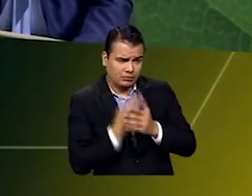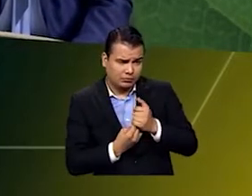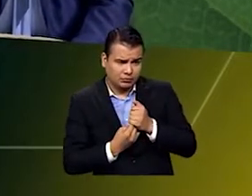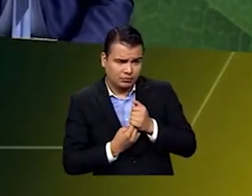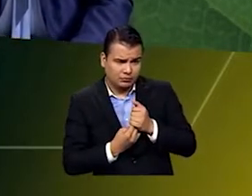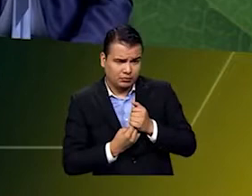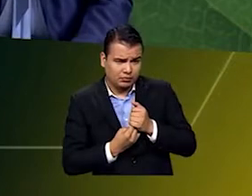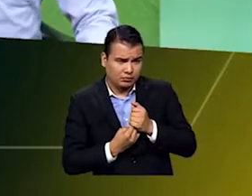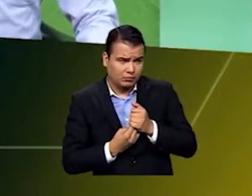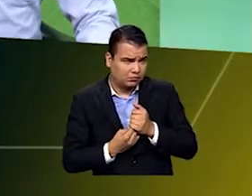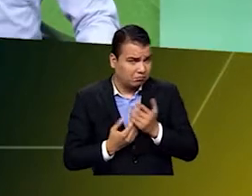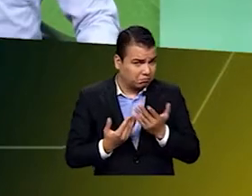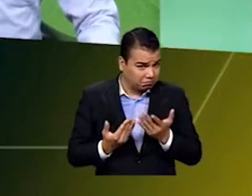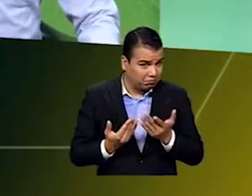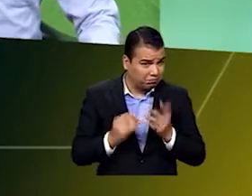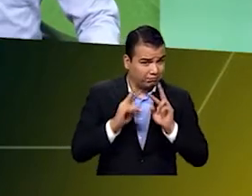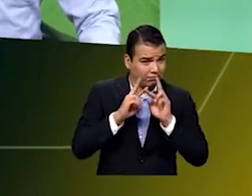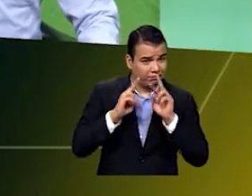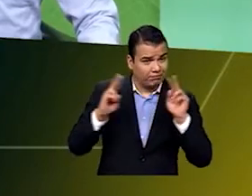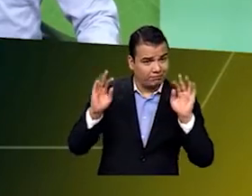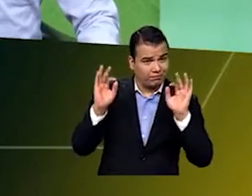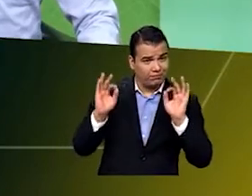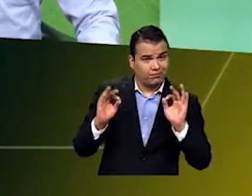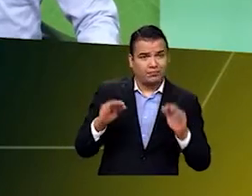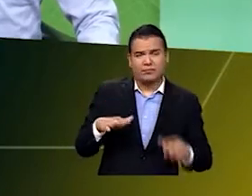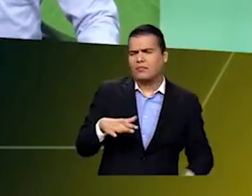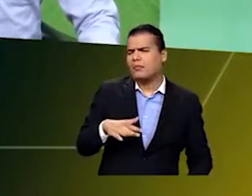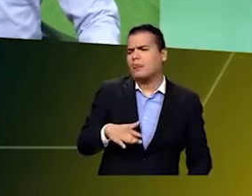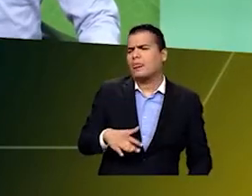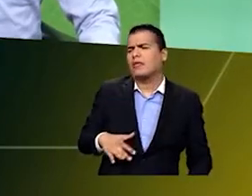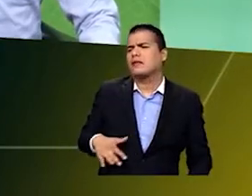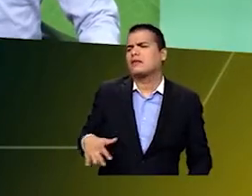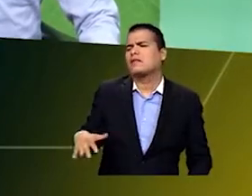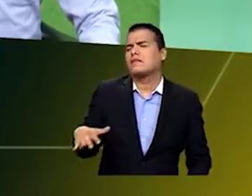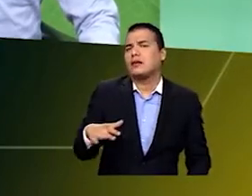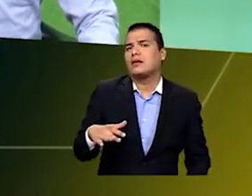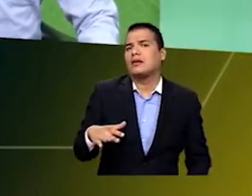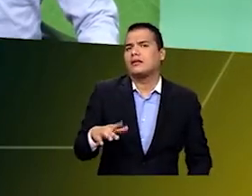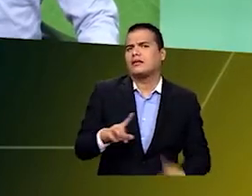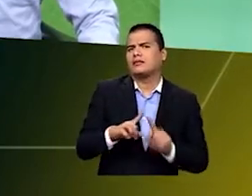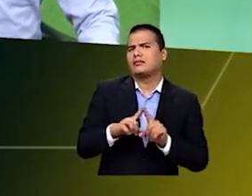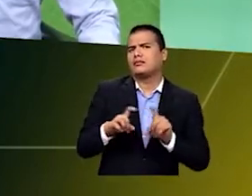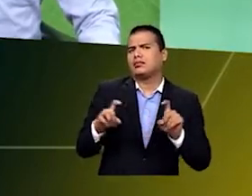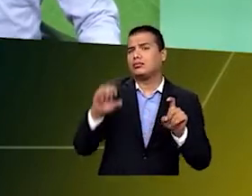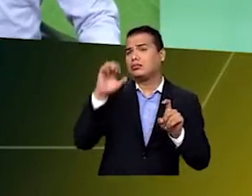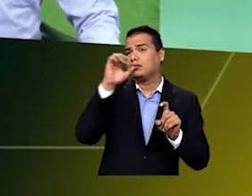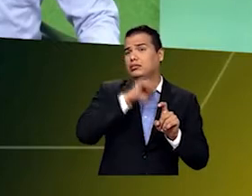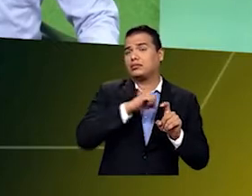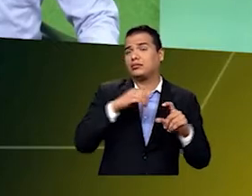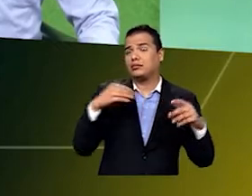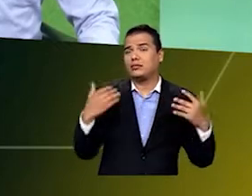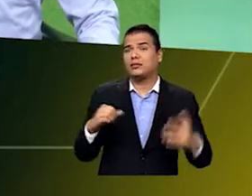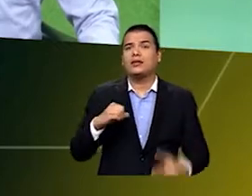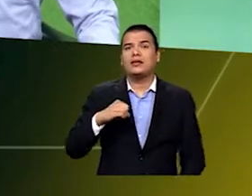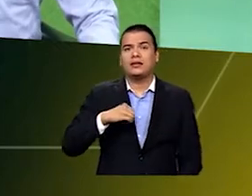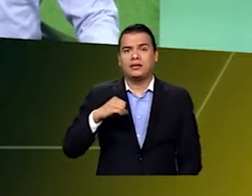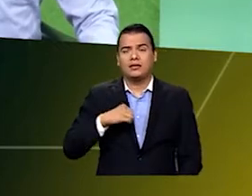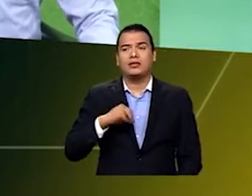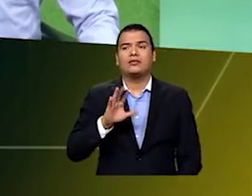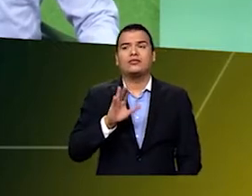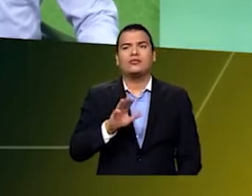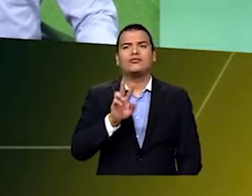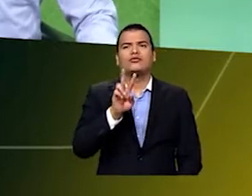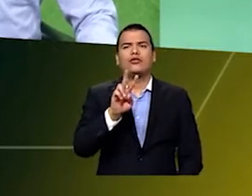biodiversos. Exactamente. Esa variedad geográfica del departamento es la que hace que tengamos tanta riqueza. Tenemos dos cordilleras. Las